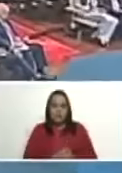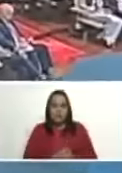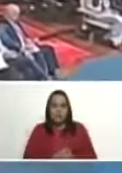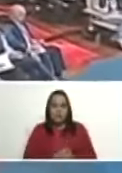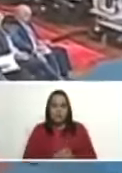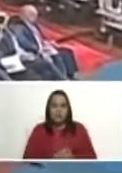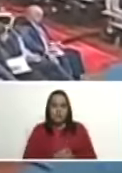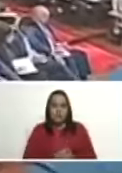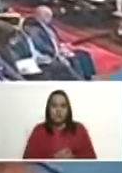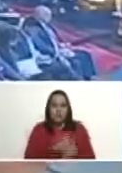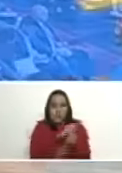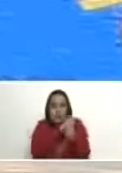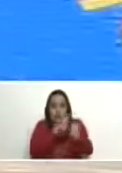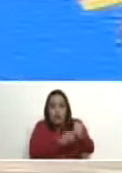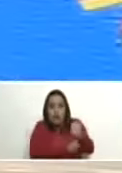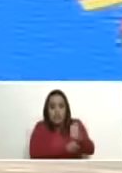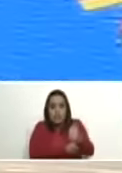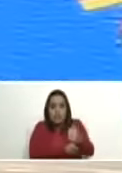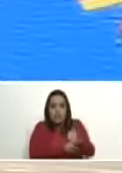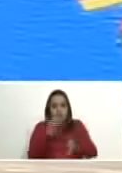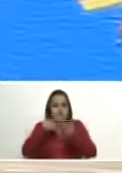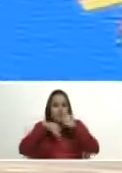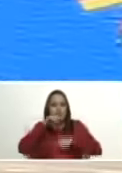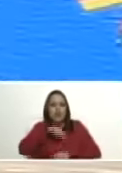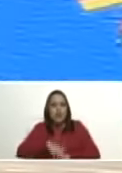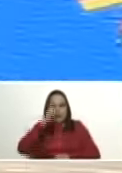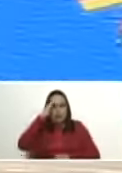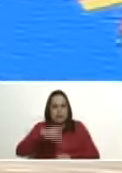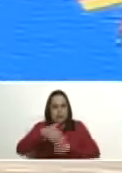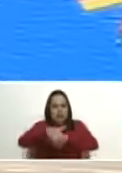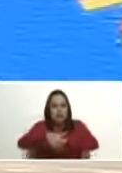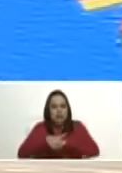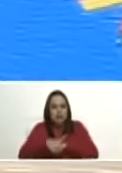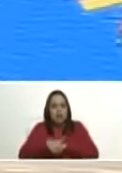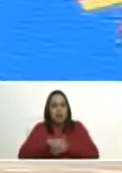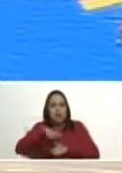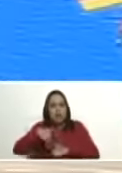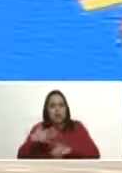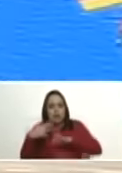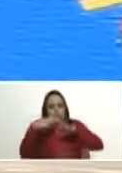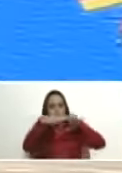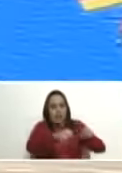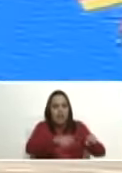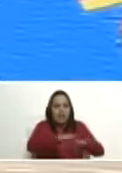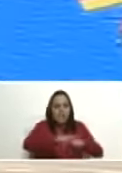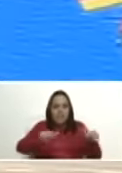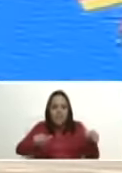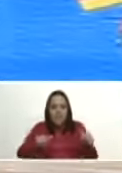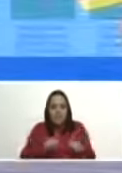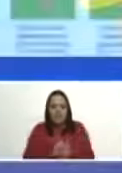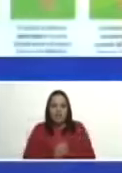de las fuerzas del Imperio Británico para posicionarse de tierras ricas en